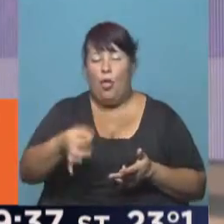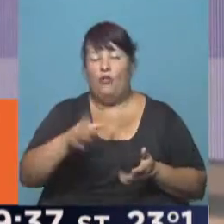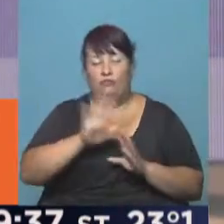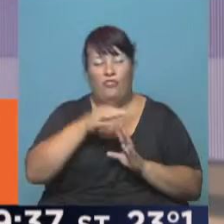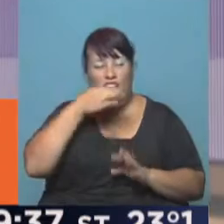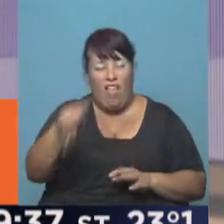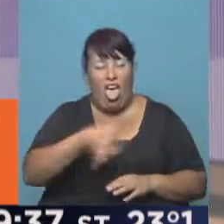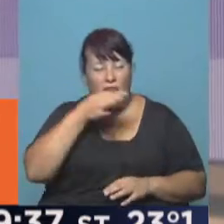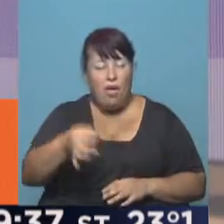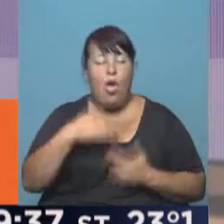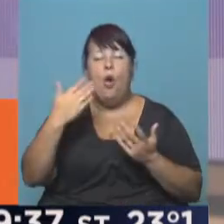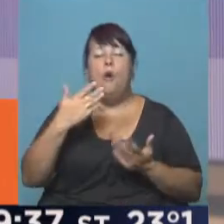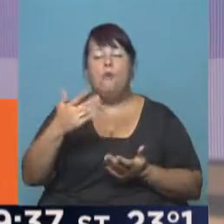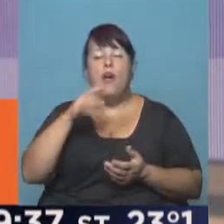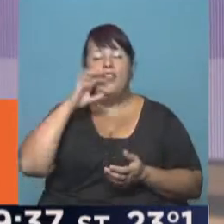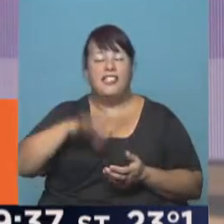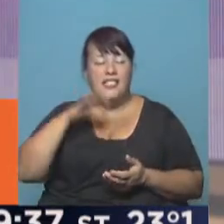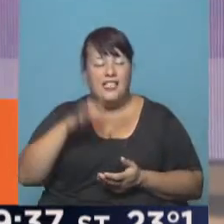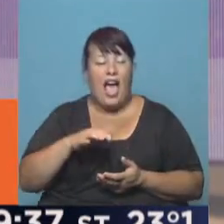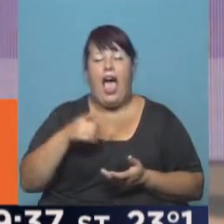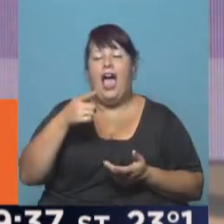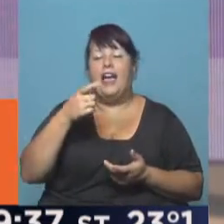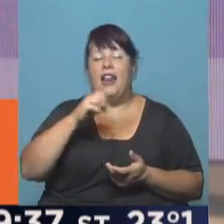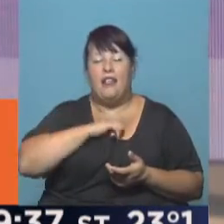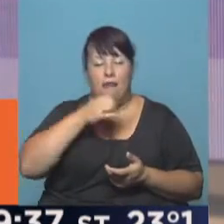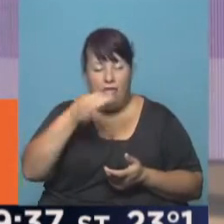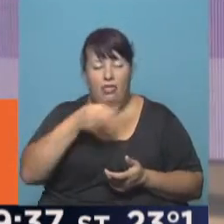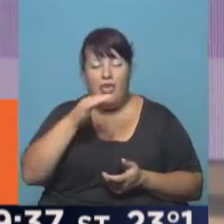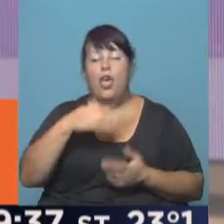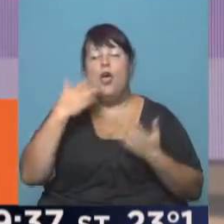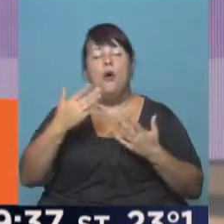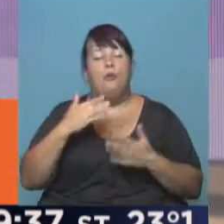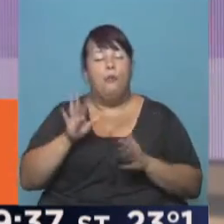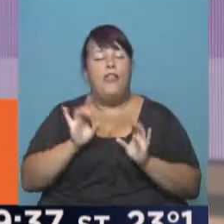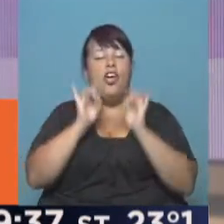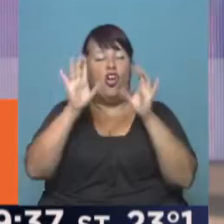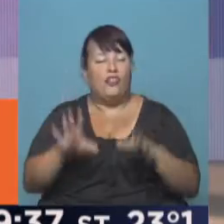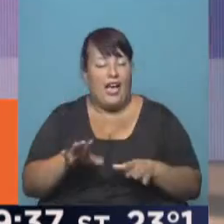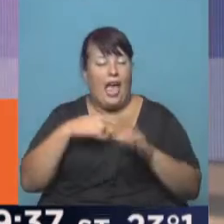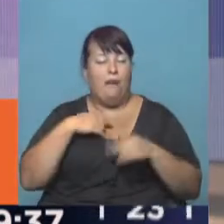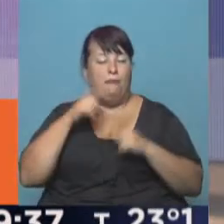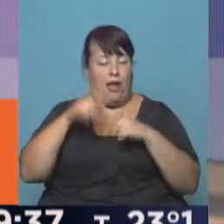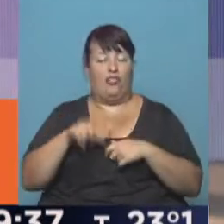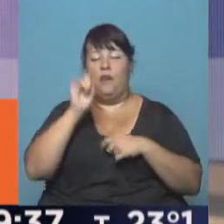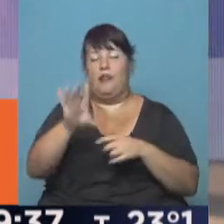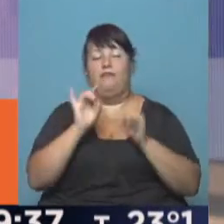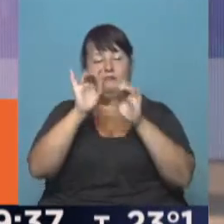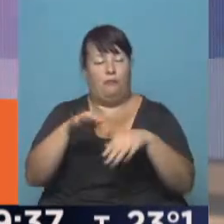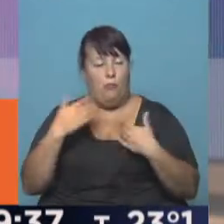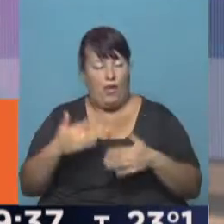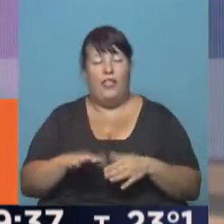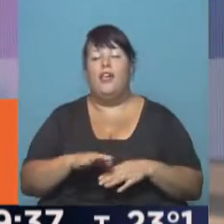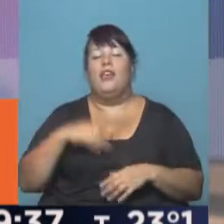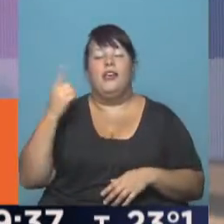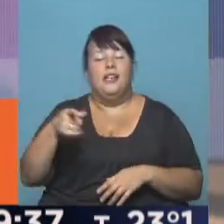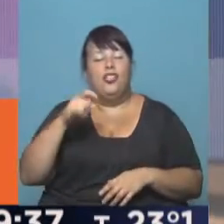con flemas, puede haber sangre en esa expectoración, puede contagiar de persona a persona. Esta tos